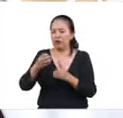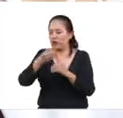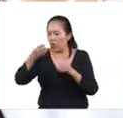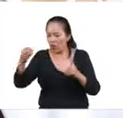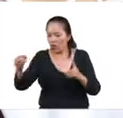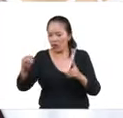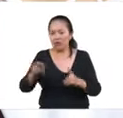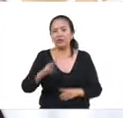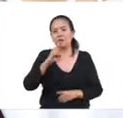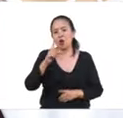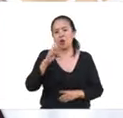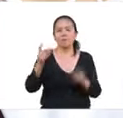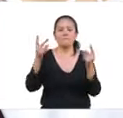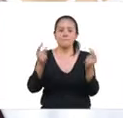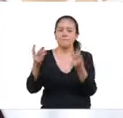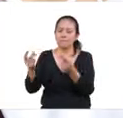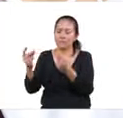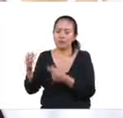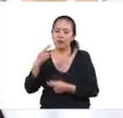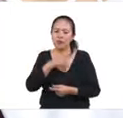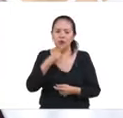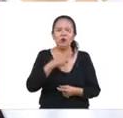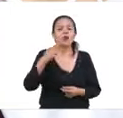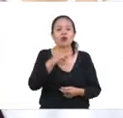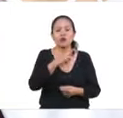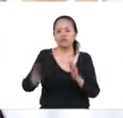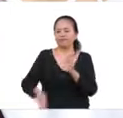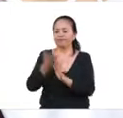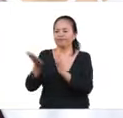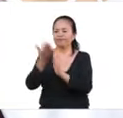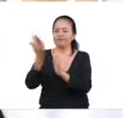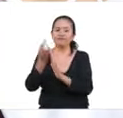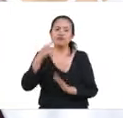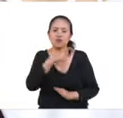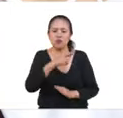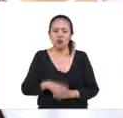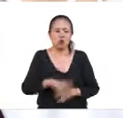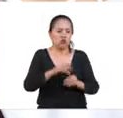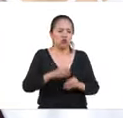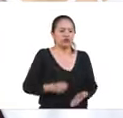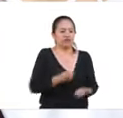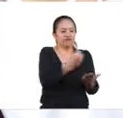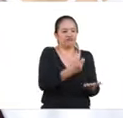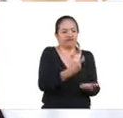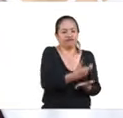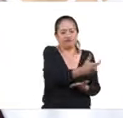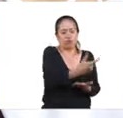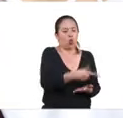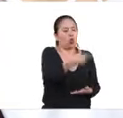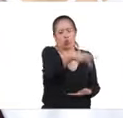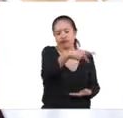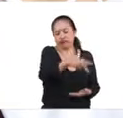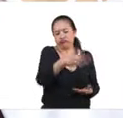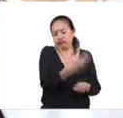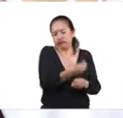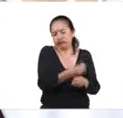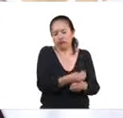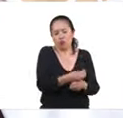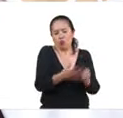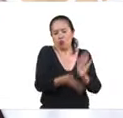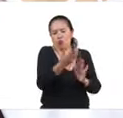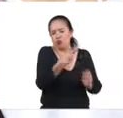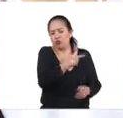es un método mucho más ágil que les permite tener mucho más pronto la vivienda. Entonces, no es que te doy el dinero y ahí es autoconstrucción y a ver tú cómo le haces